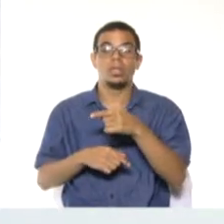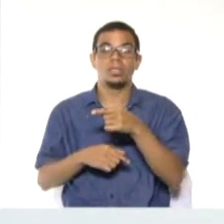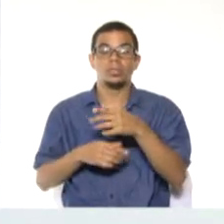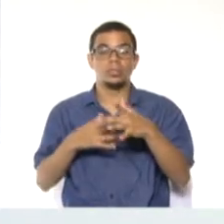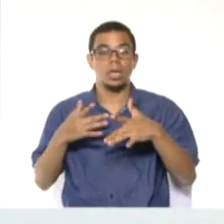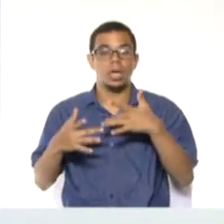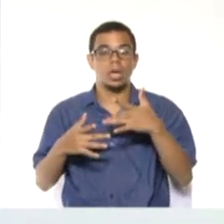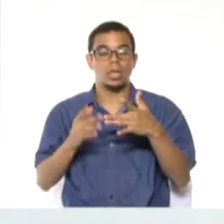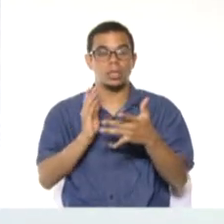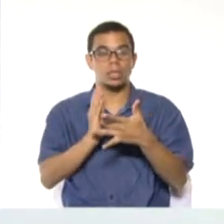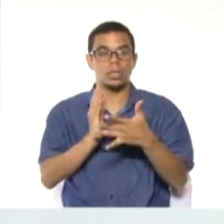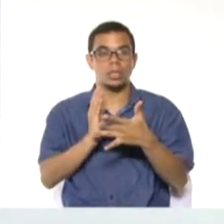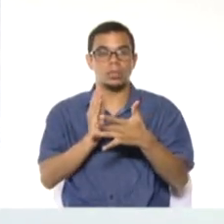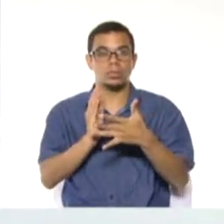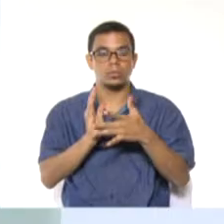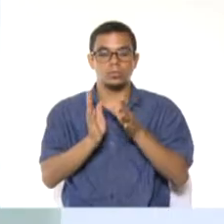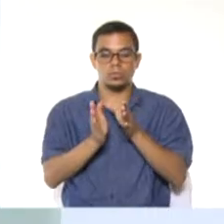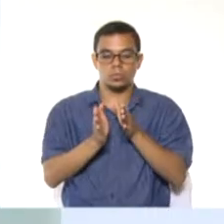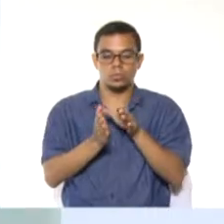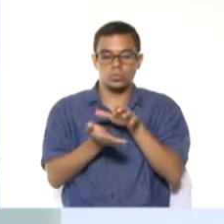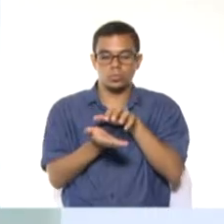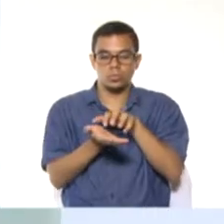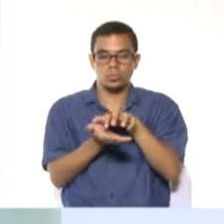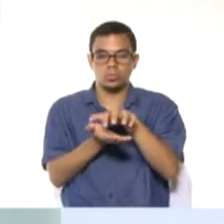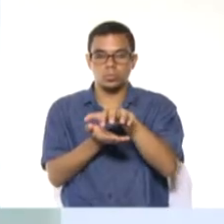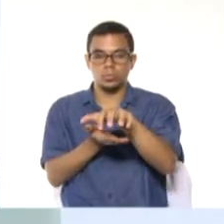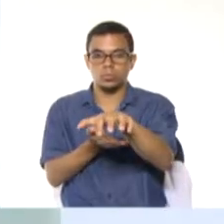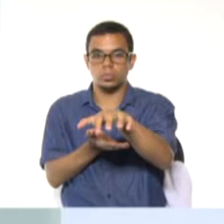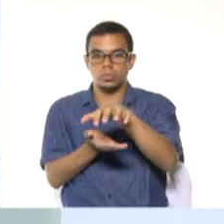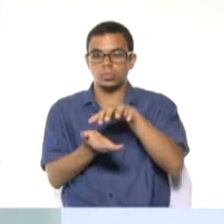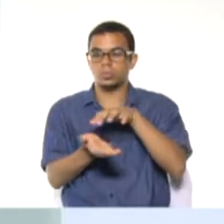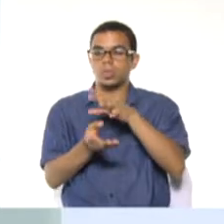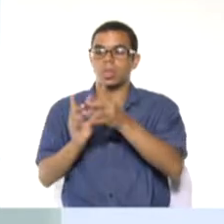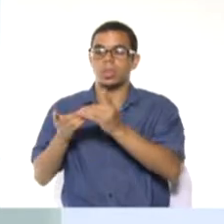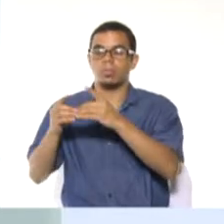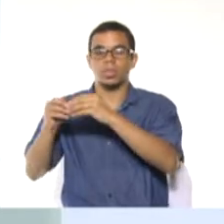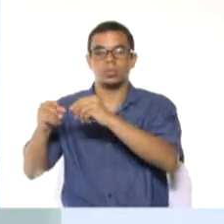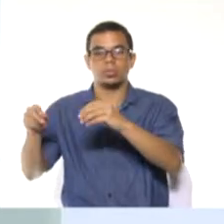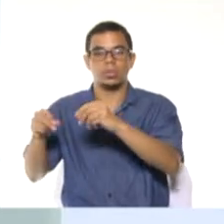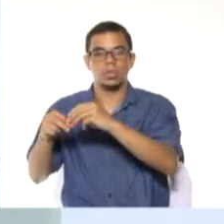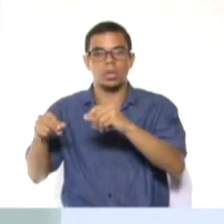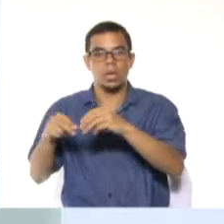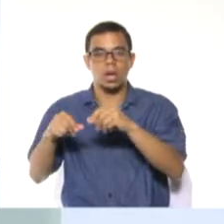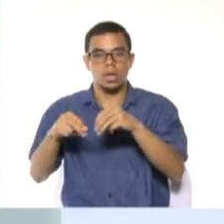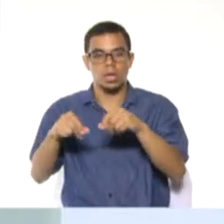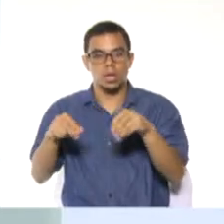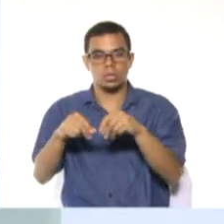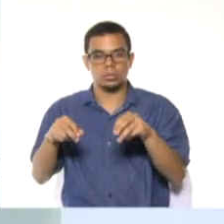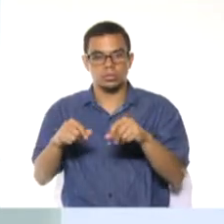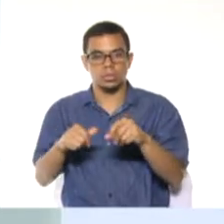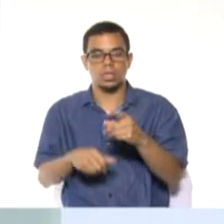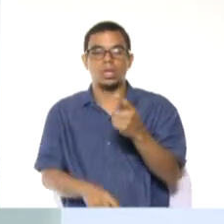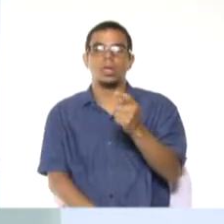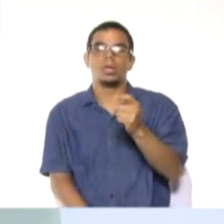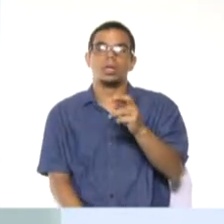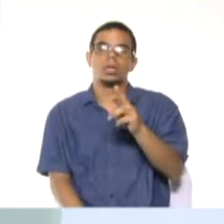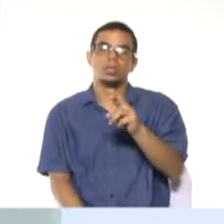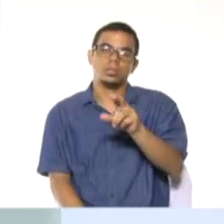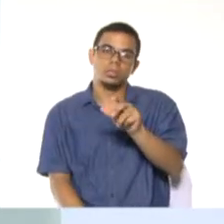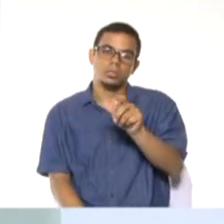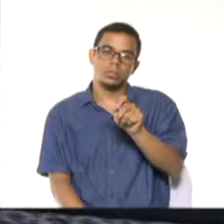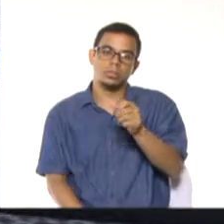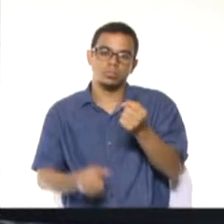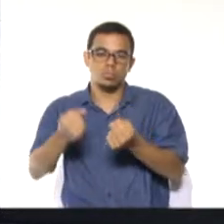un movimiento rectilíneo de acuerdo a la superficie de la tierra. En esta demostración tenemos,